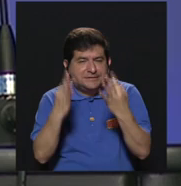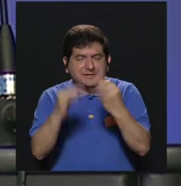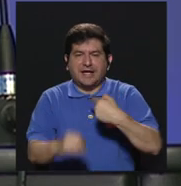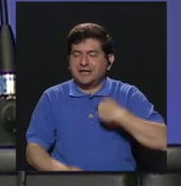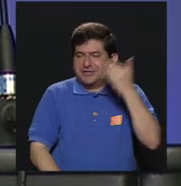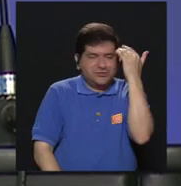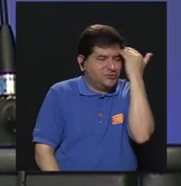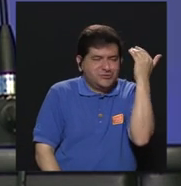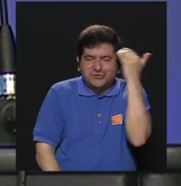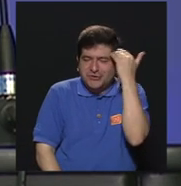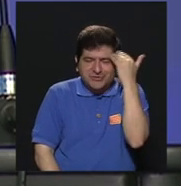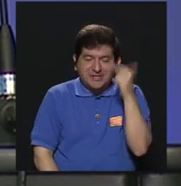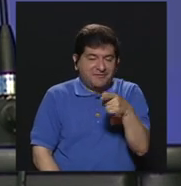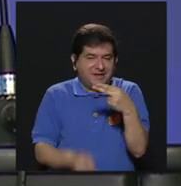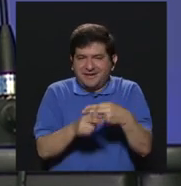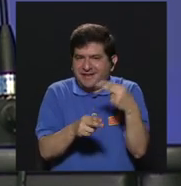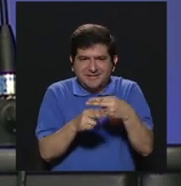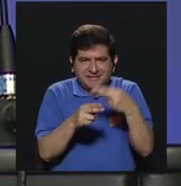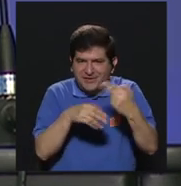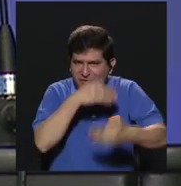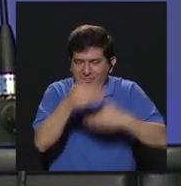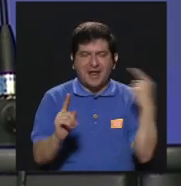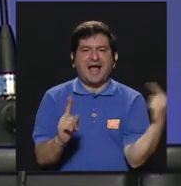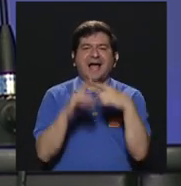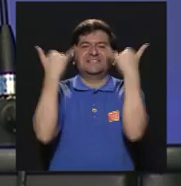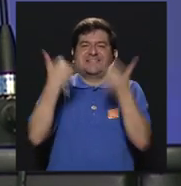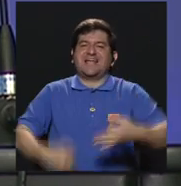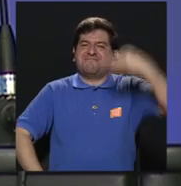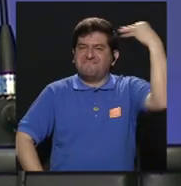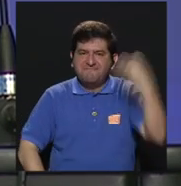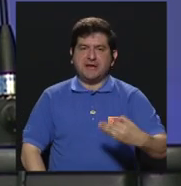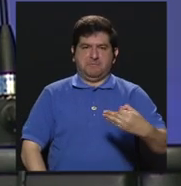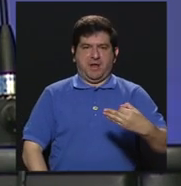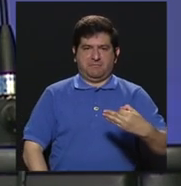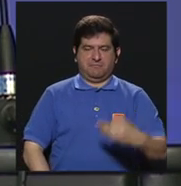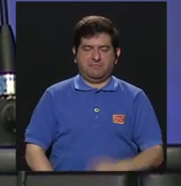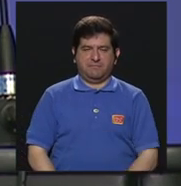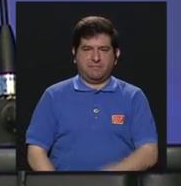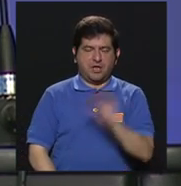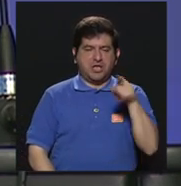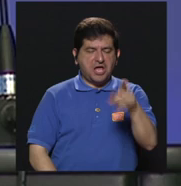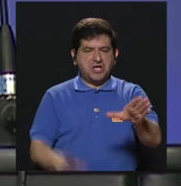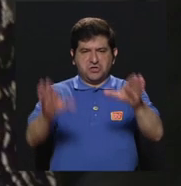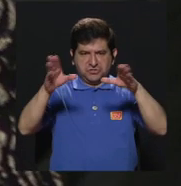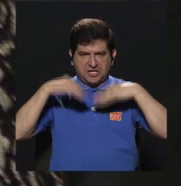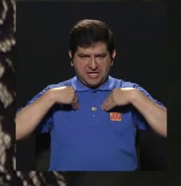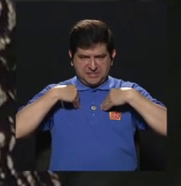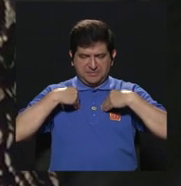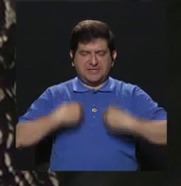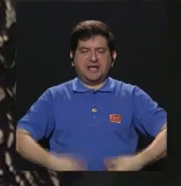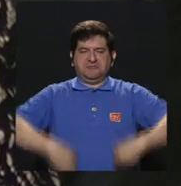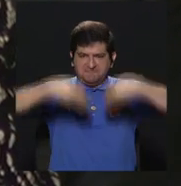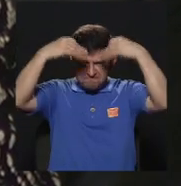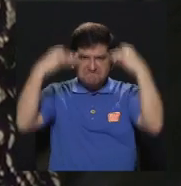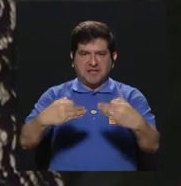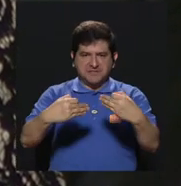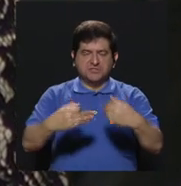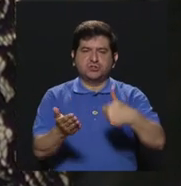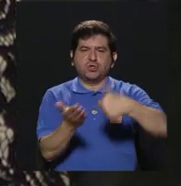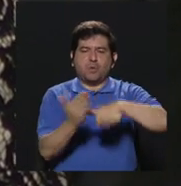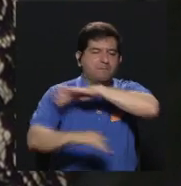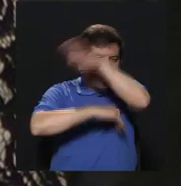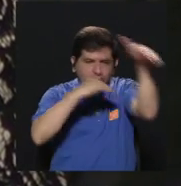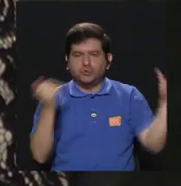yo no conociera la postulación hasta que estuviera firme, y adoptaron la decisión con el voto